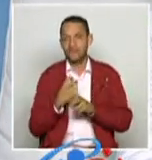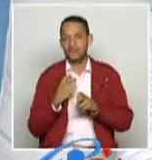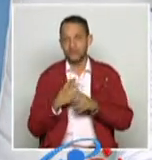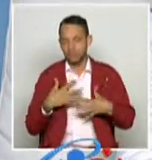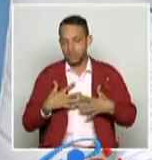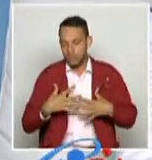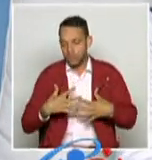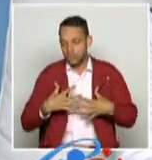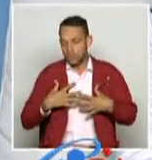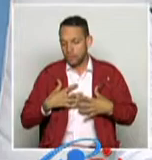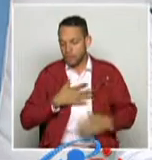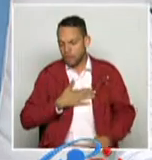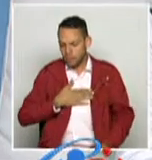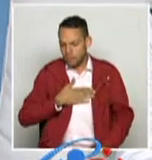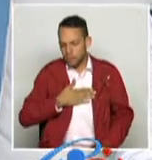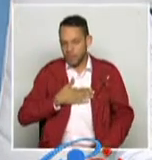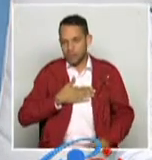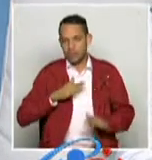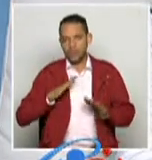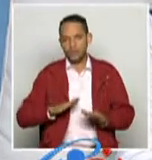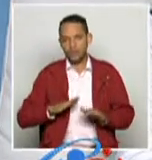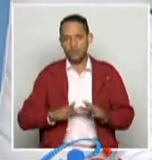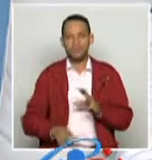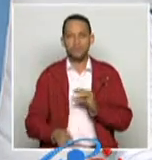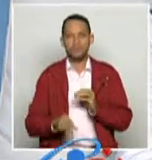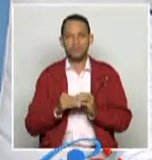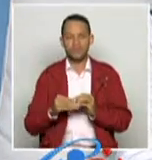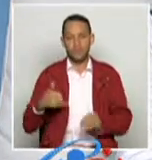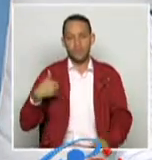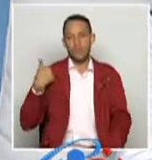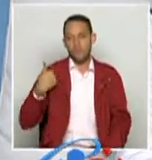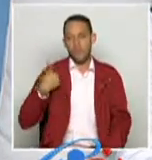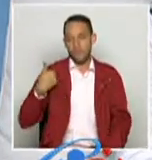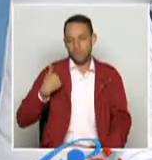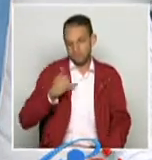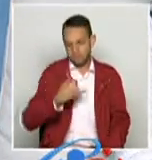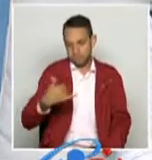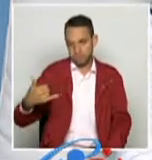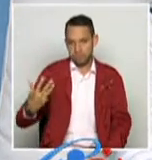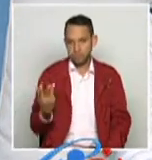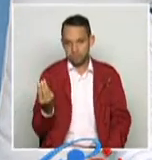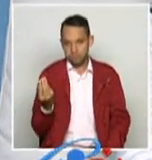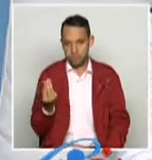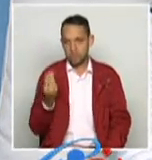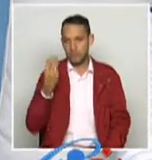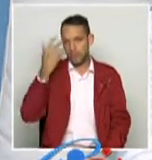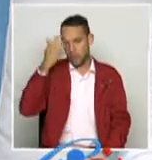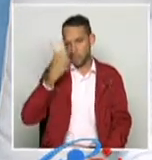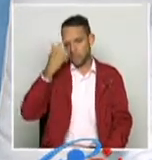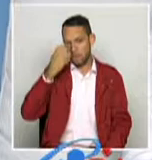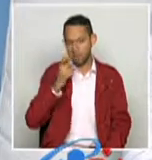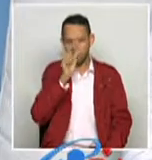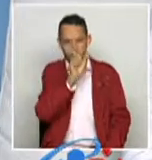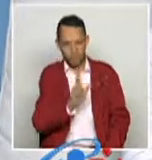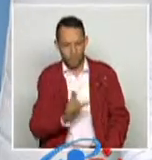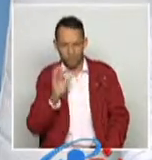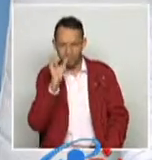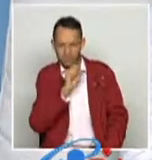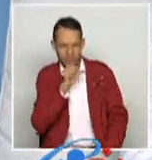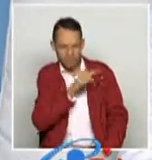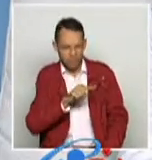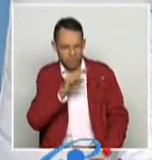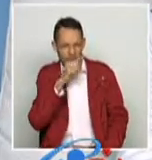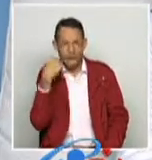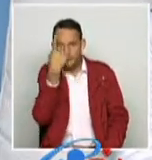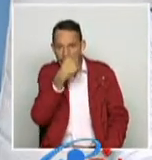principalmente neumonía y los adolescentes pueden presentar dolor precordial. Y al examen físico, el hallazgo más importante